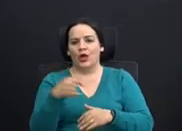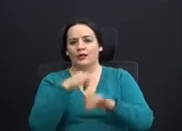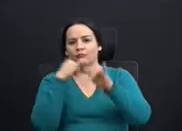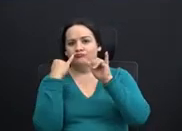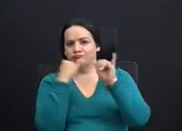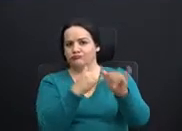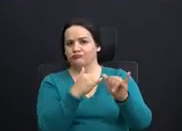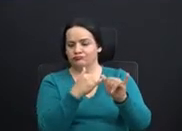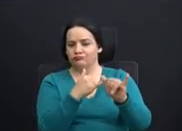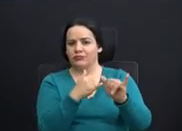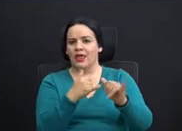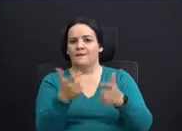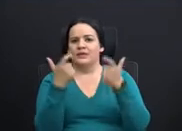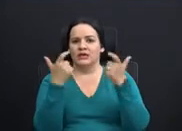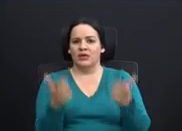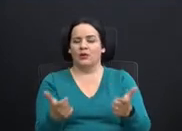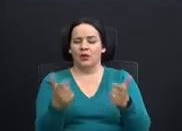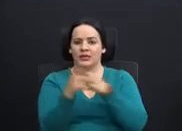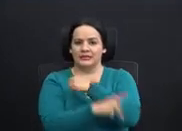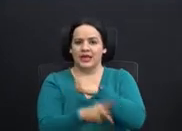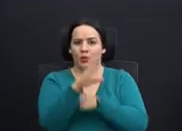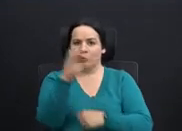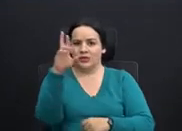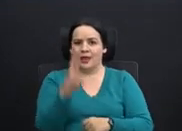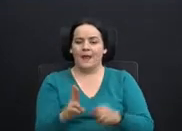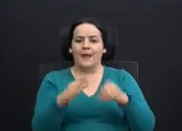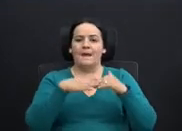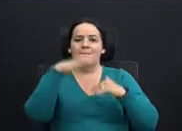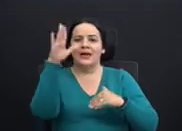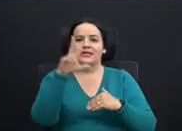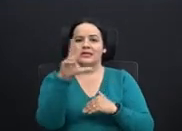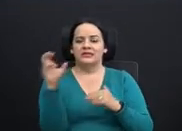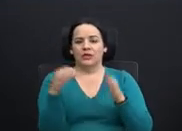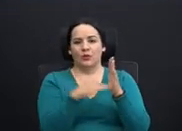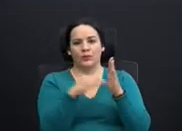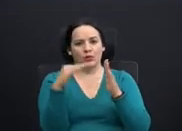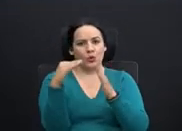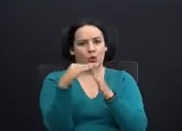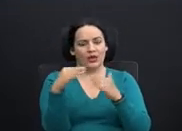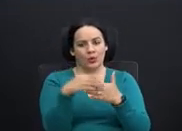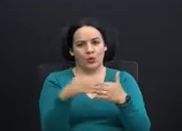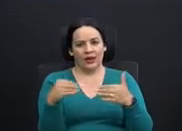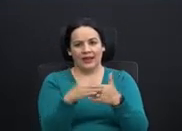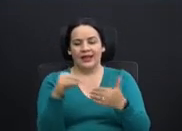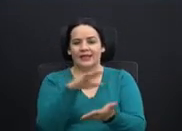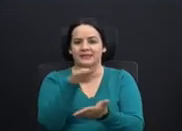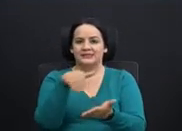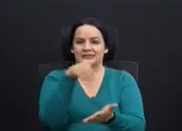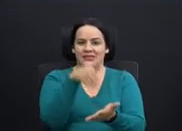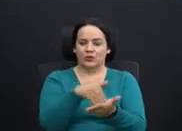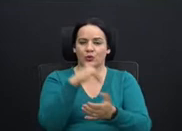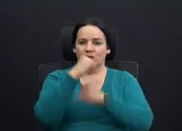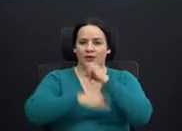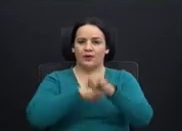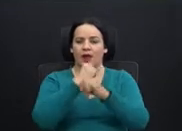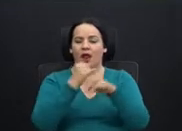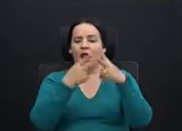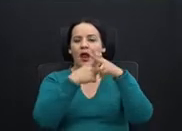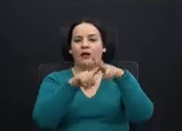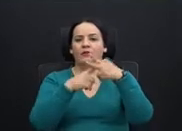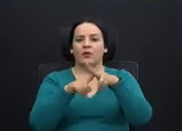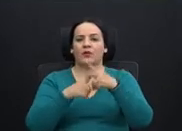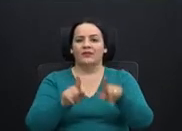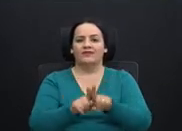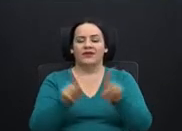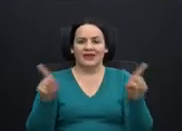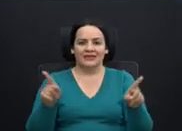el Estado costarricense por más de 300 millones de dólares ante el Centro Internacional de Arreglos de Diferencias Relativas